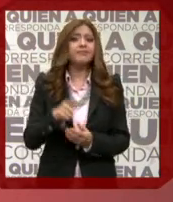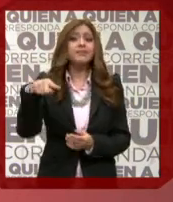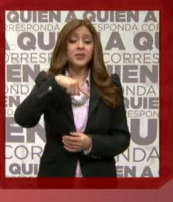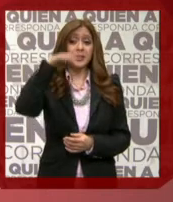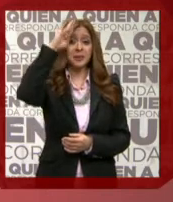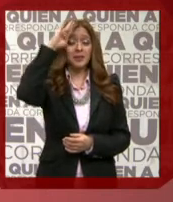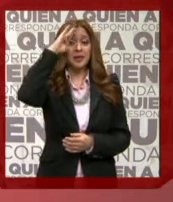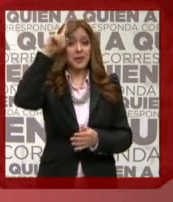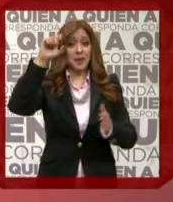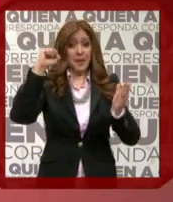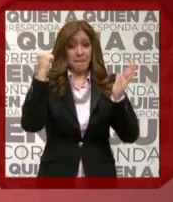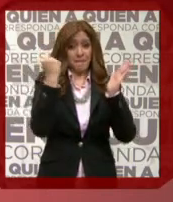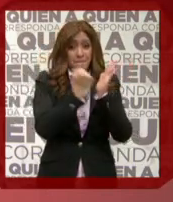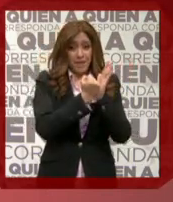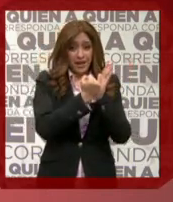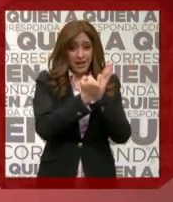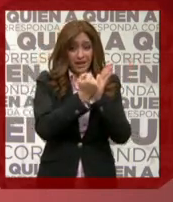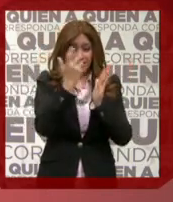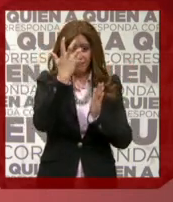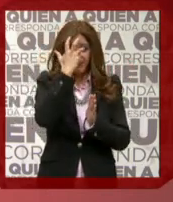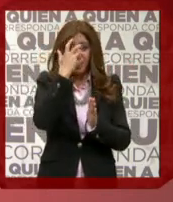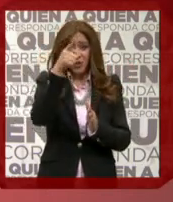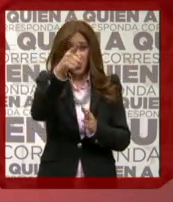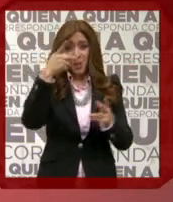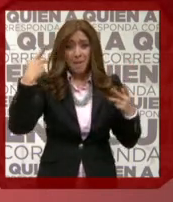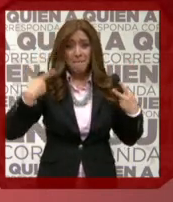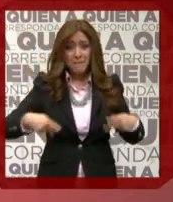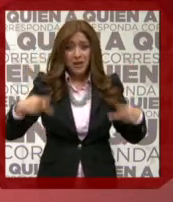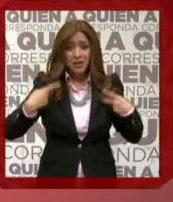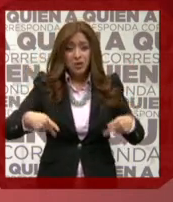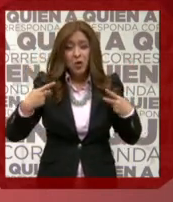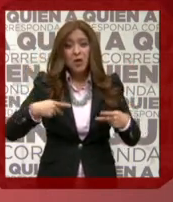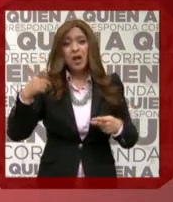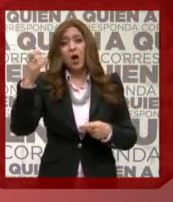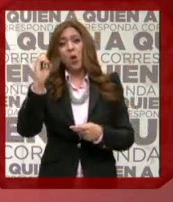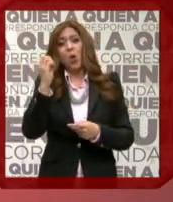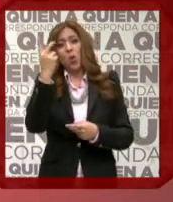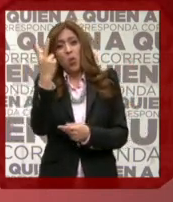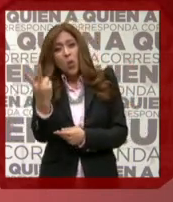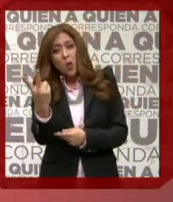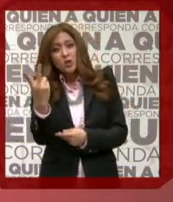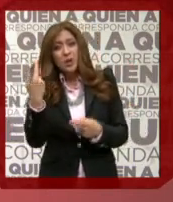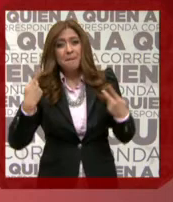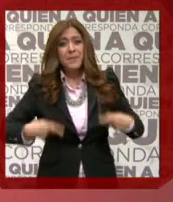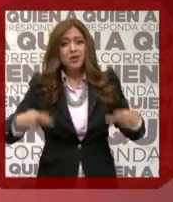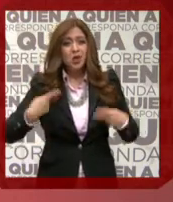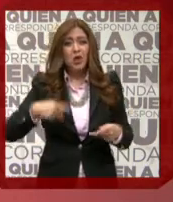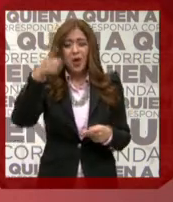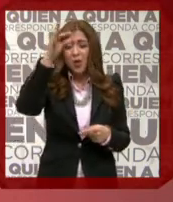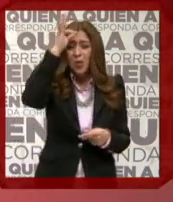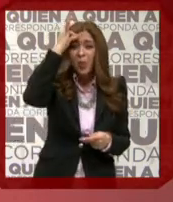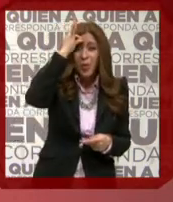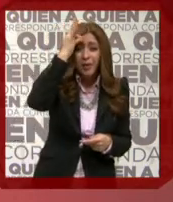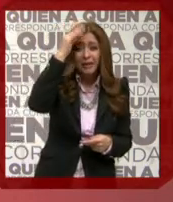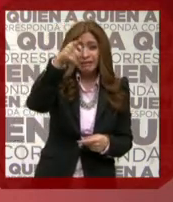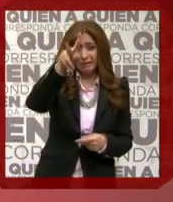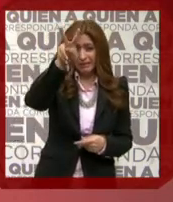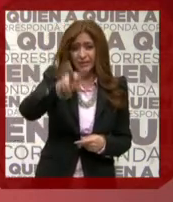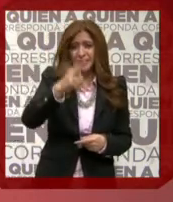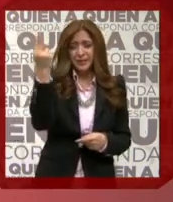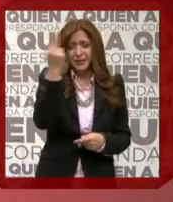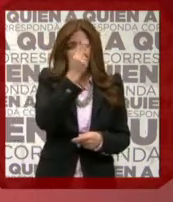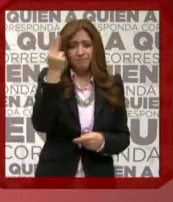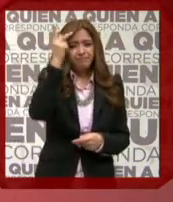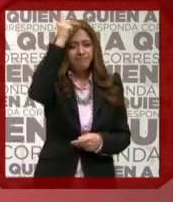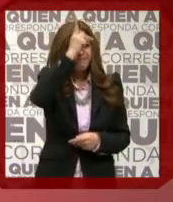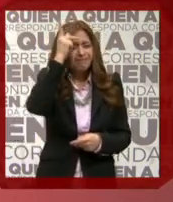seria y no por un empleado o dos empleados tontos de que urge atención psiquiátrica para ellos